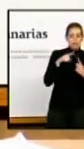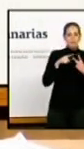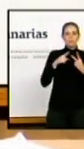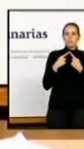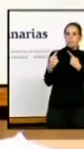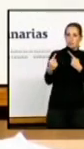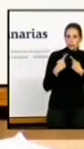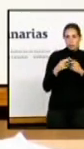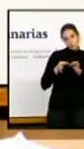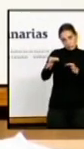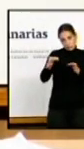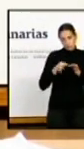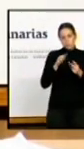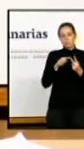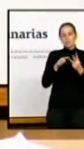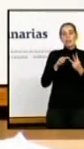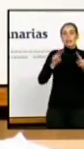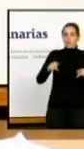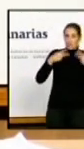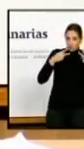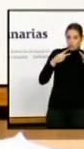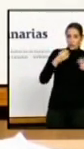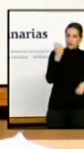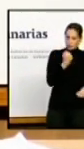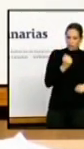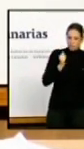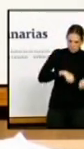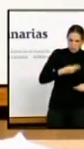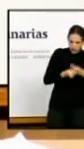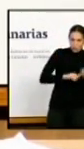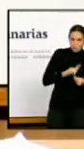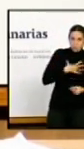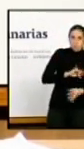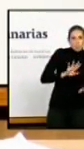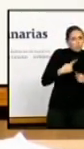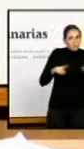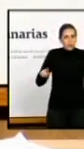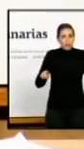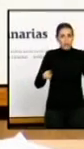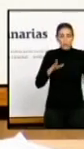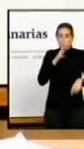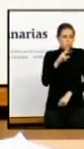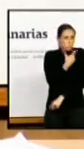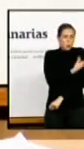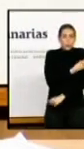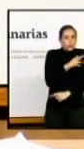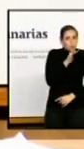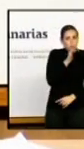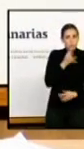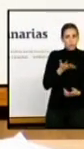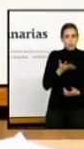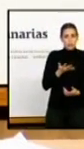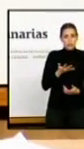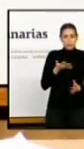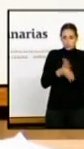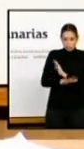del viernes, de este viernes, del viernes al sábado, en esa madrugada. Los próximos 15 días entra